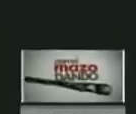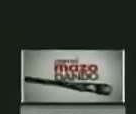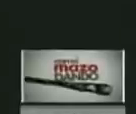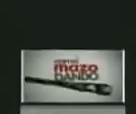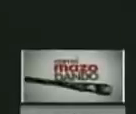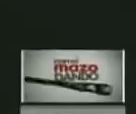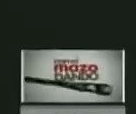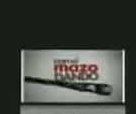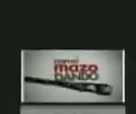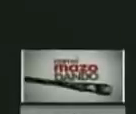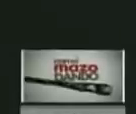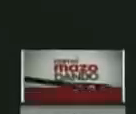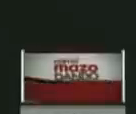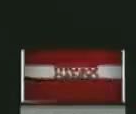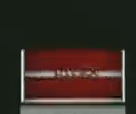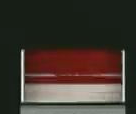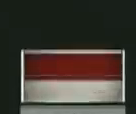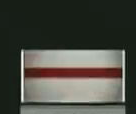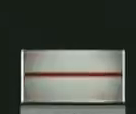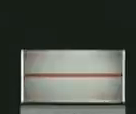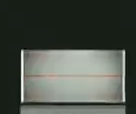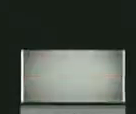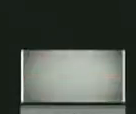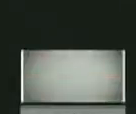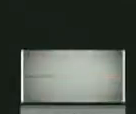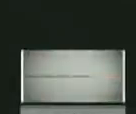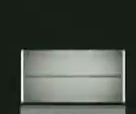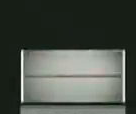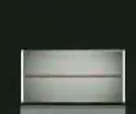Coincide con el programa, 8 años, 208 años